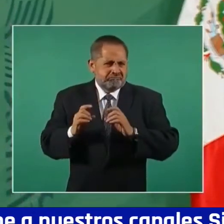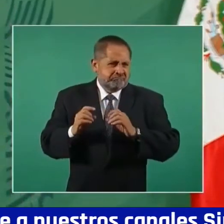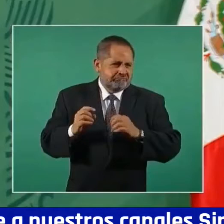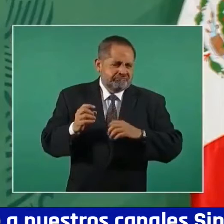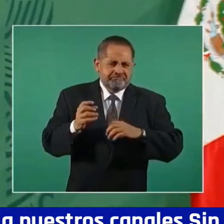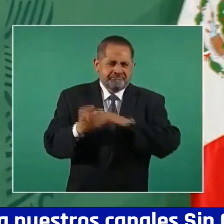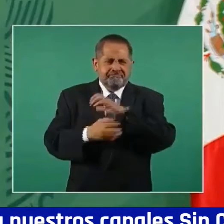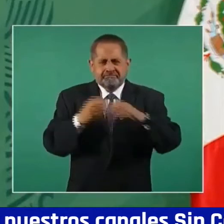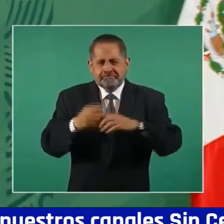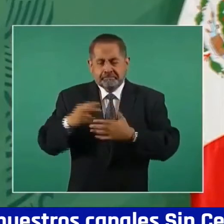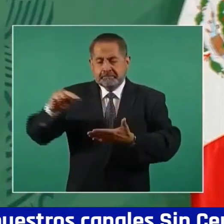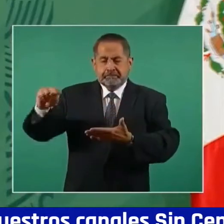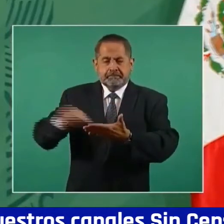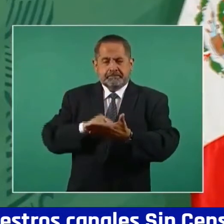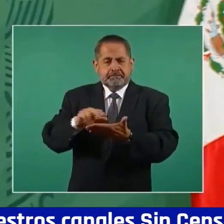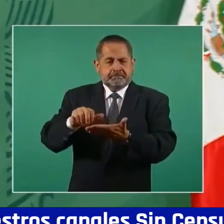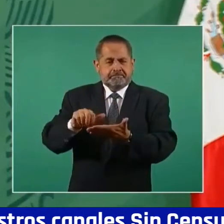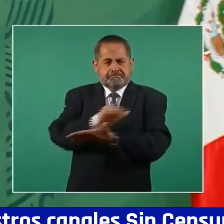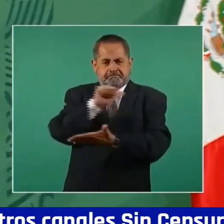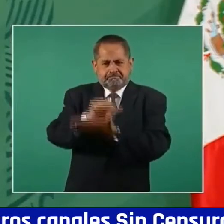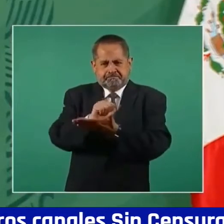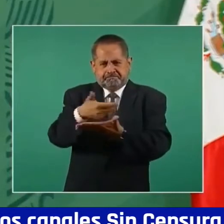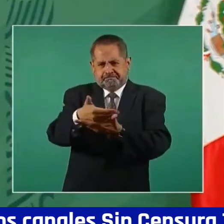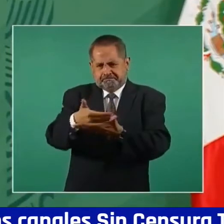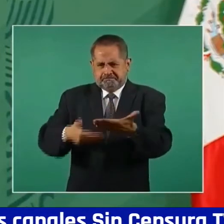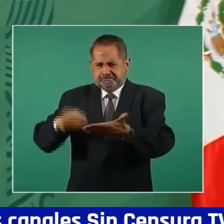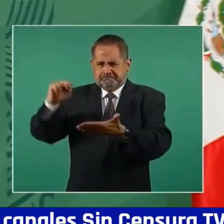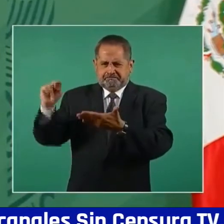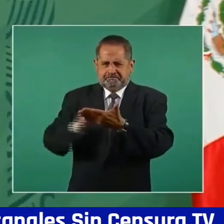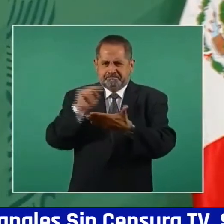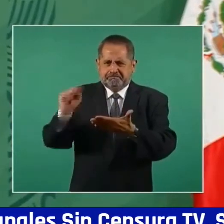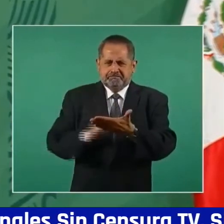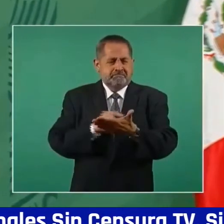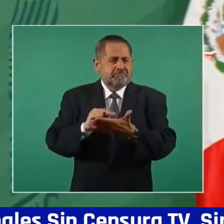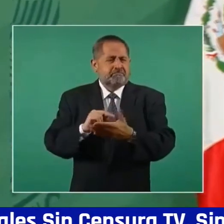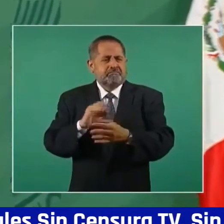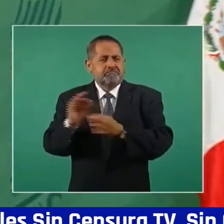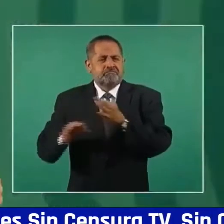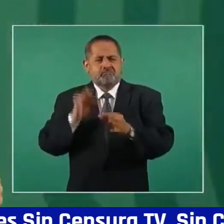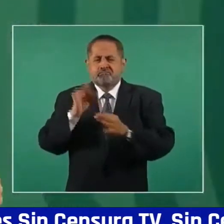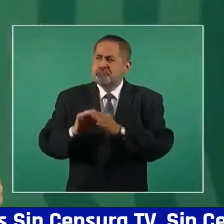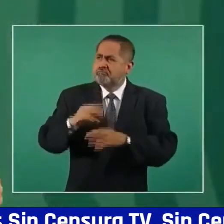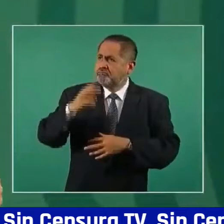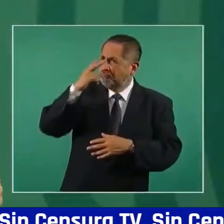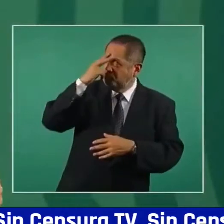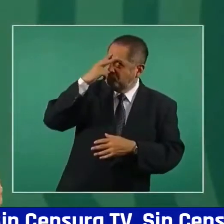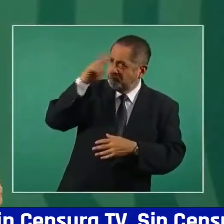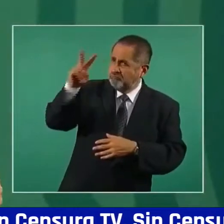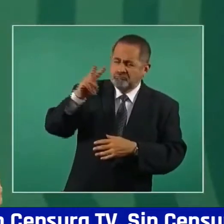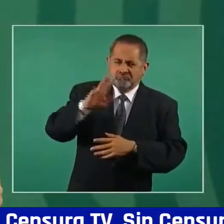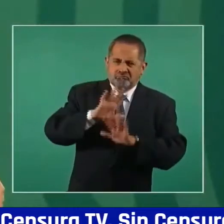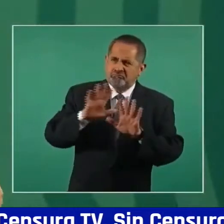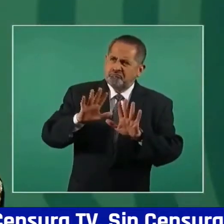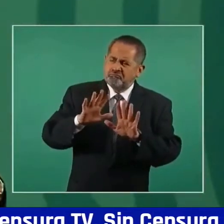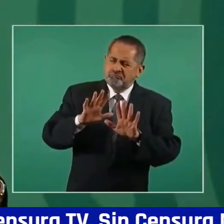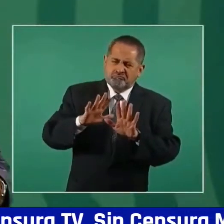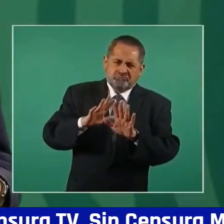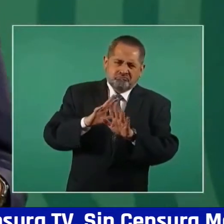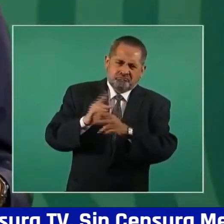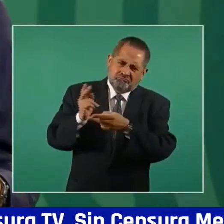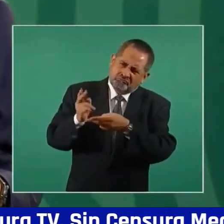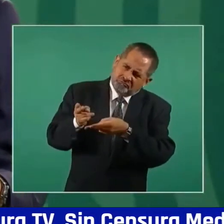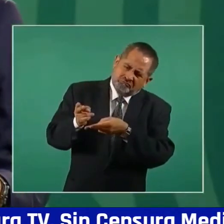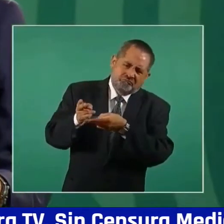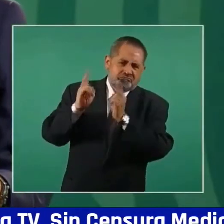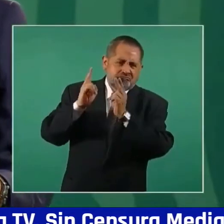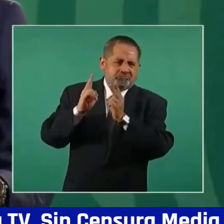se firmó el acta correspondiente declarando a México un país